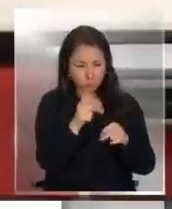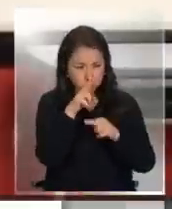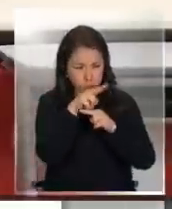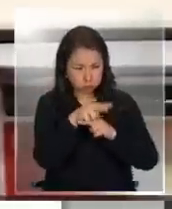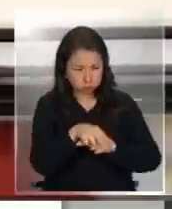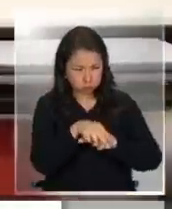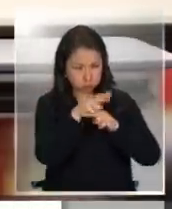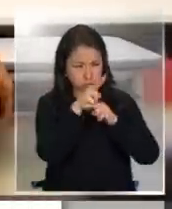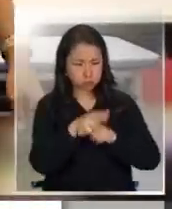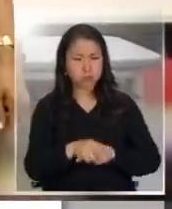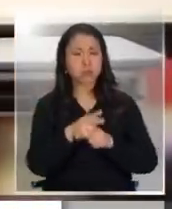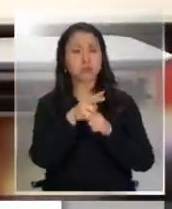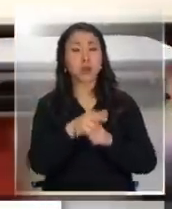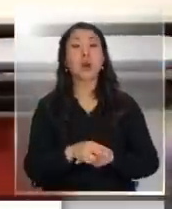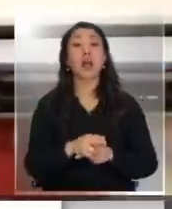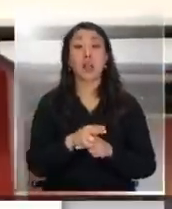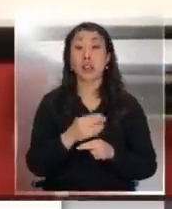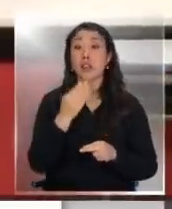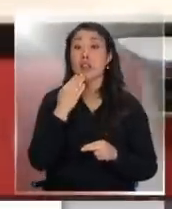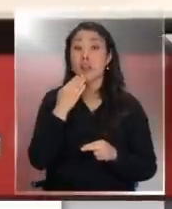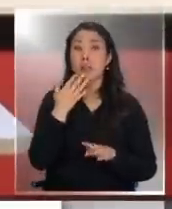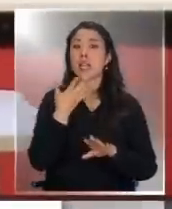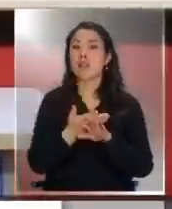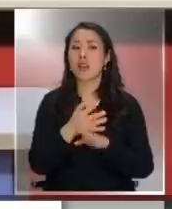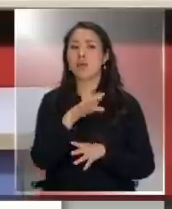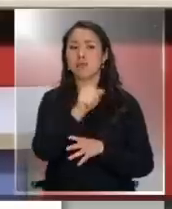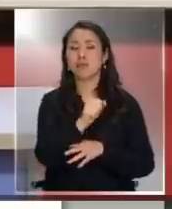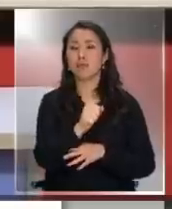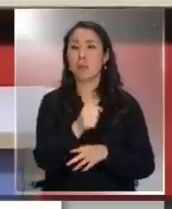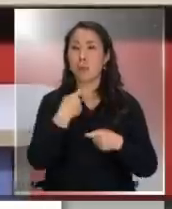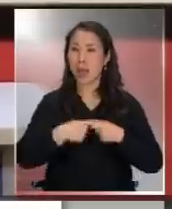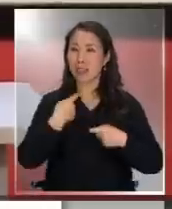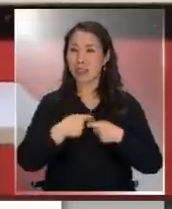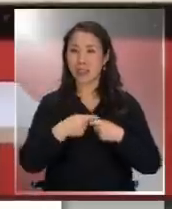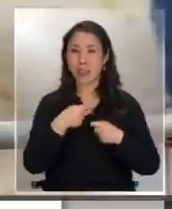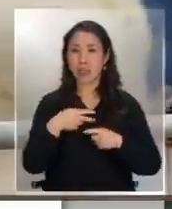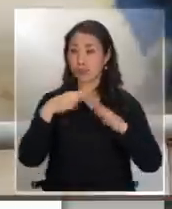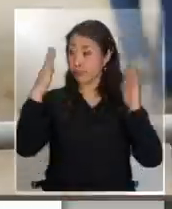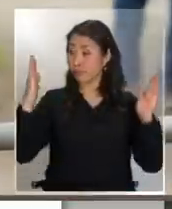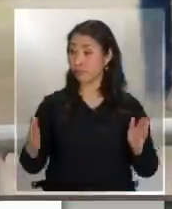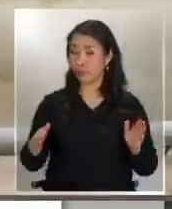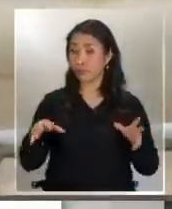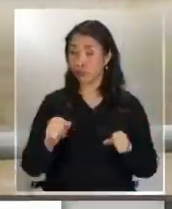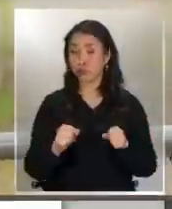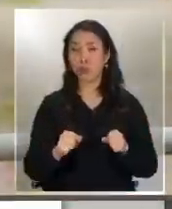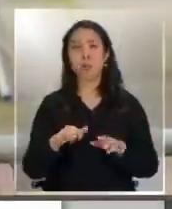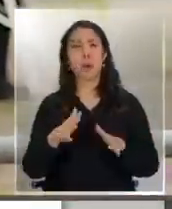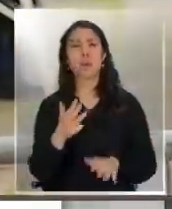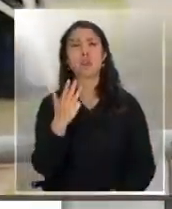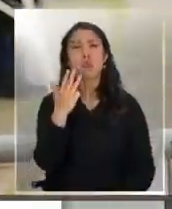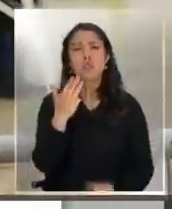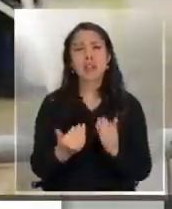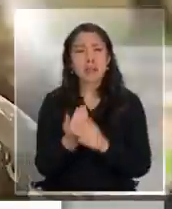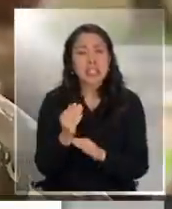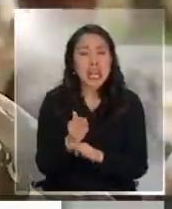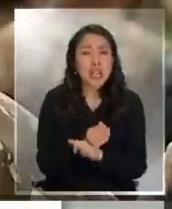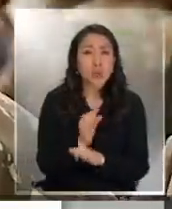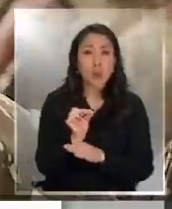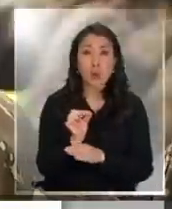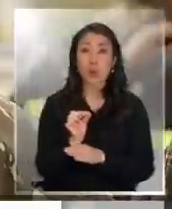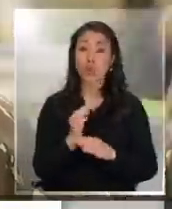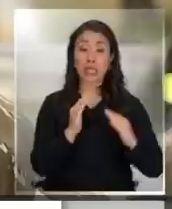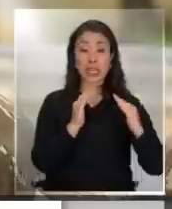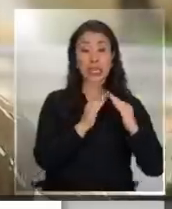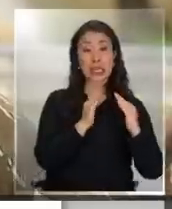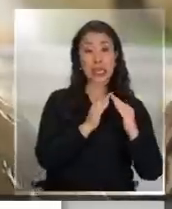puerta del recinto, incluyendo detector de metales. Poco antes de las 9 de la mañana, abandonó su residencia